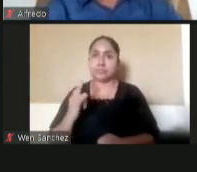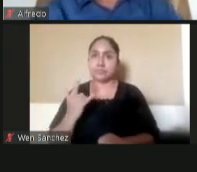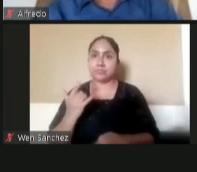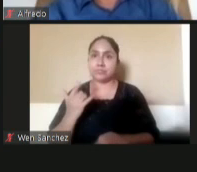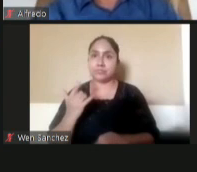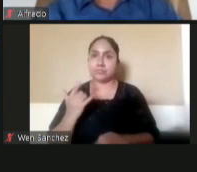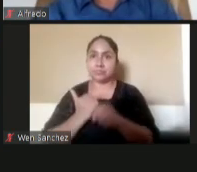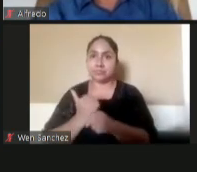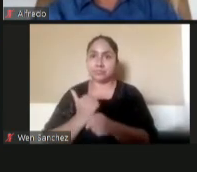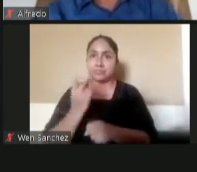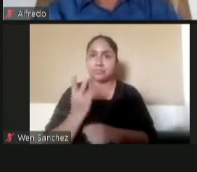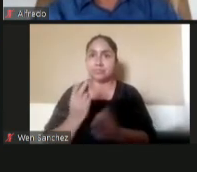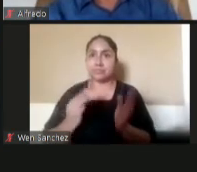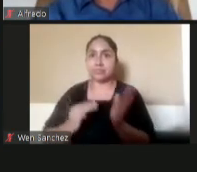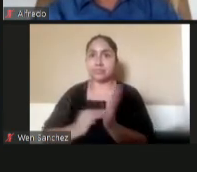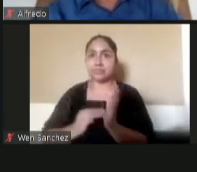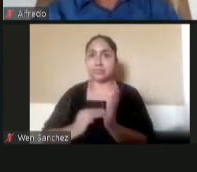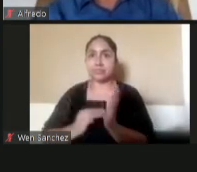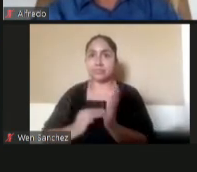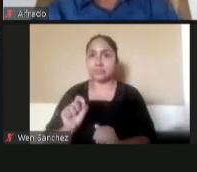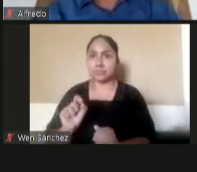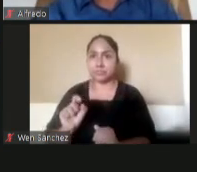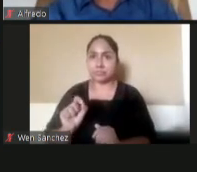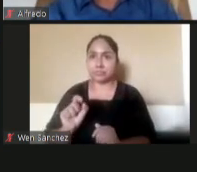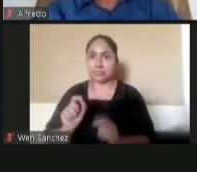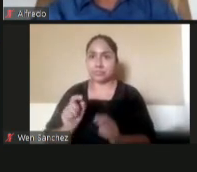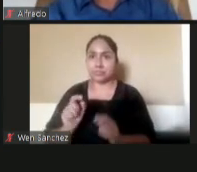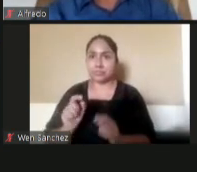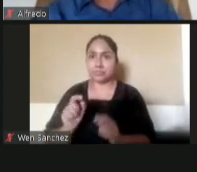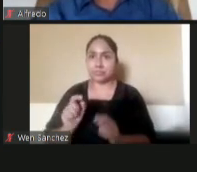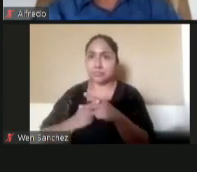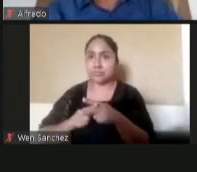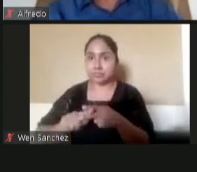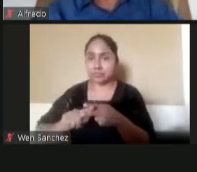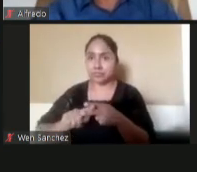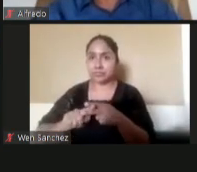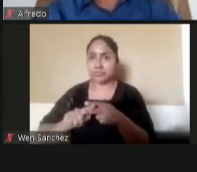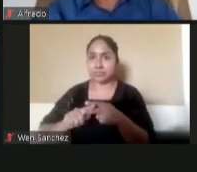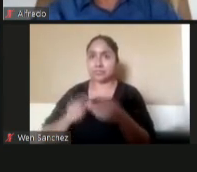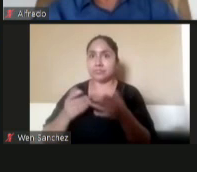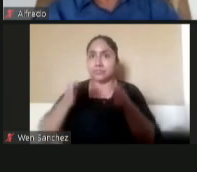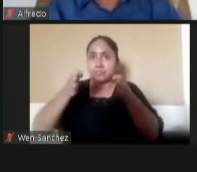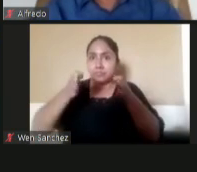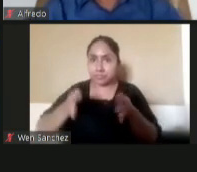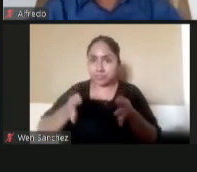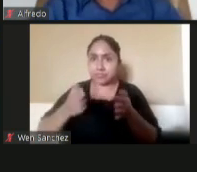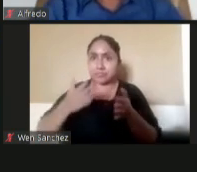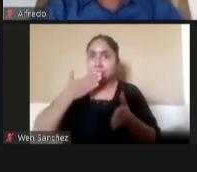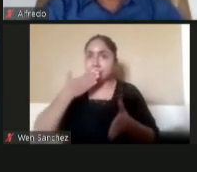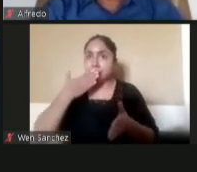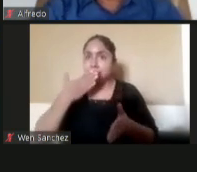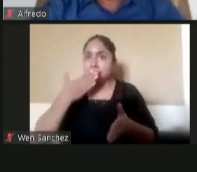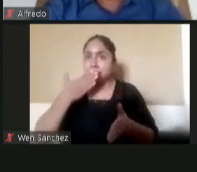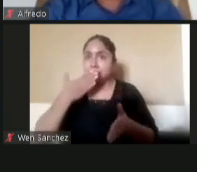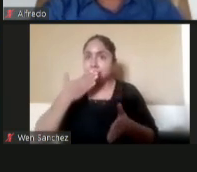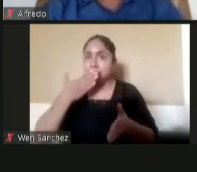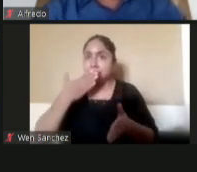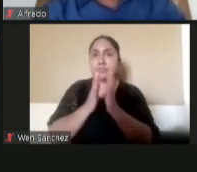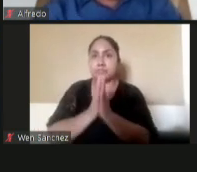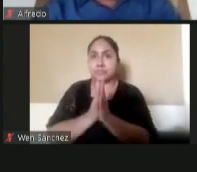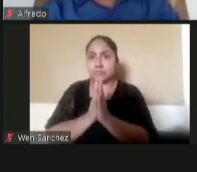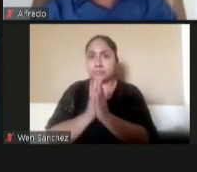2020. Estamos por iniciar de manera formal esta sesión, para lo cual le pido a todos y a